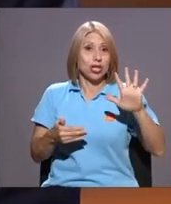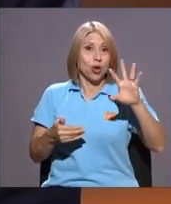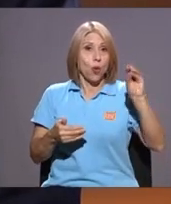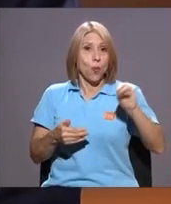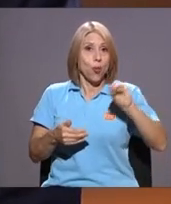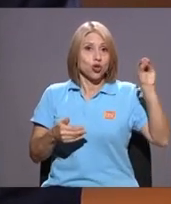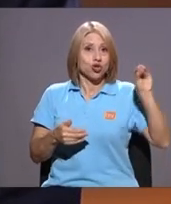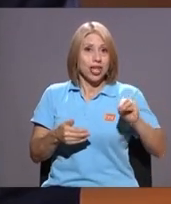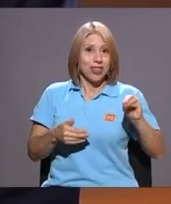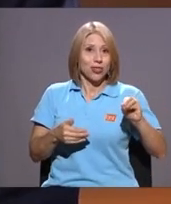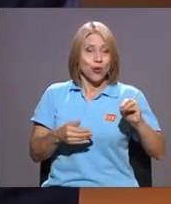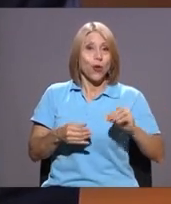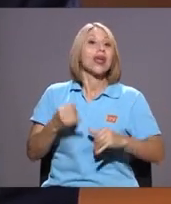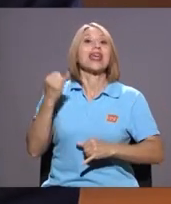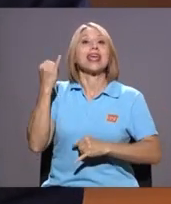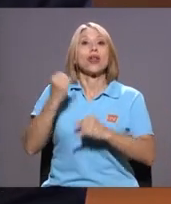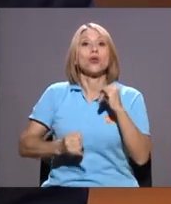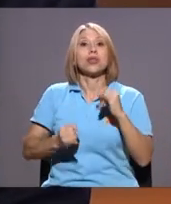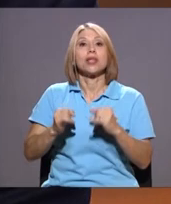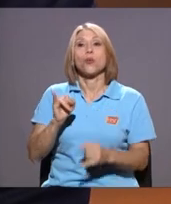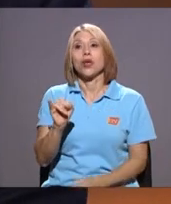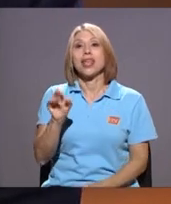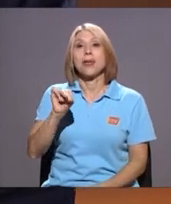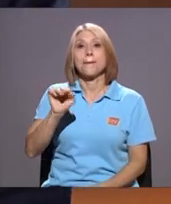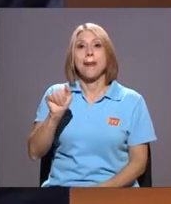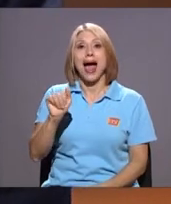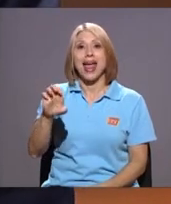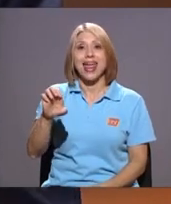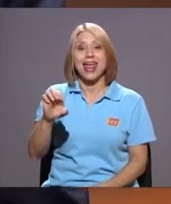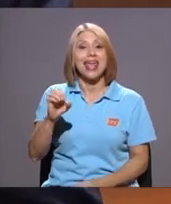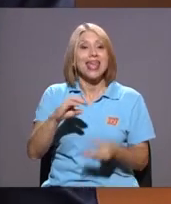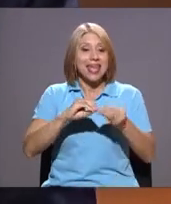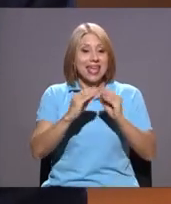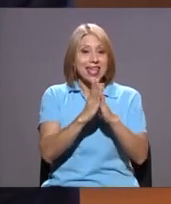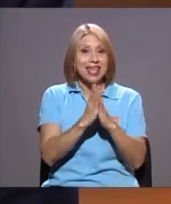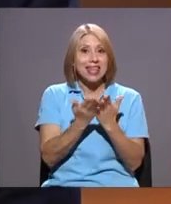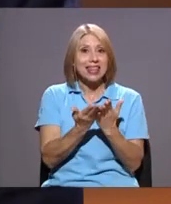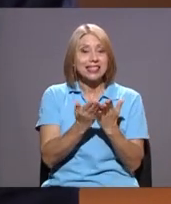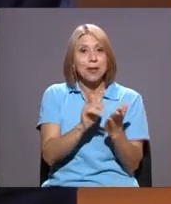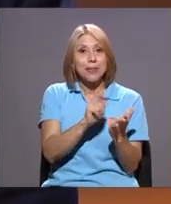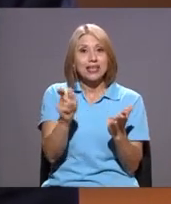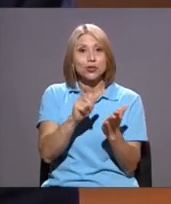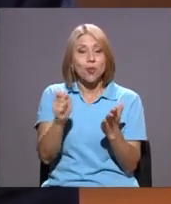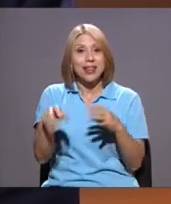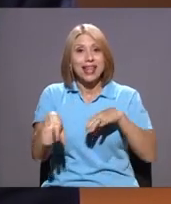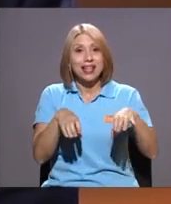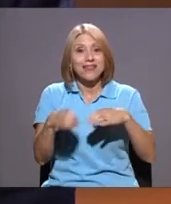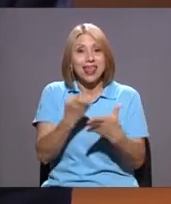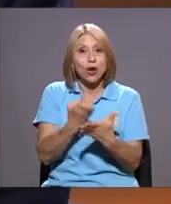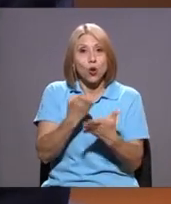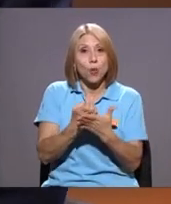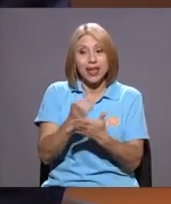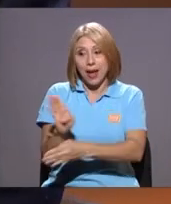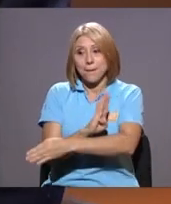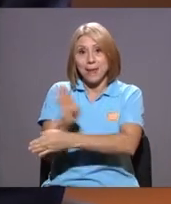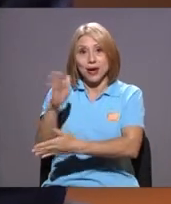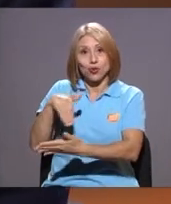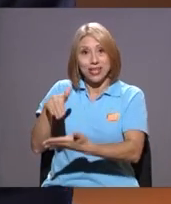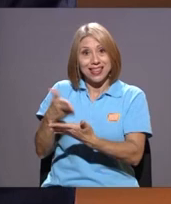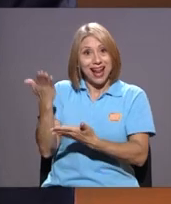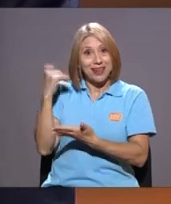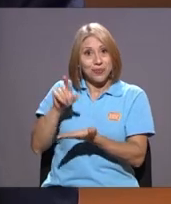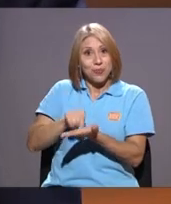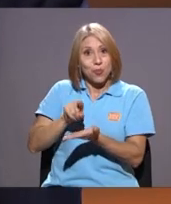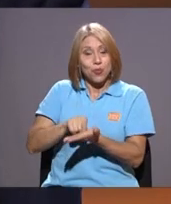y que el último imagen índice mensual de actividad económica ha publicado la semana pasada por el banco central su tasa interanual de crecimiento